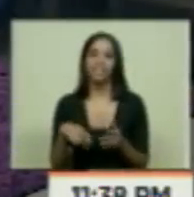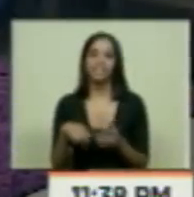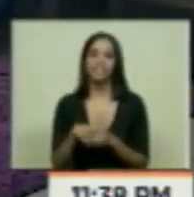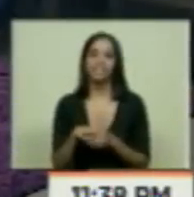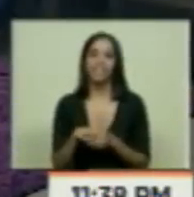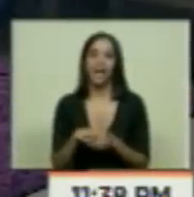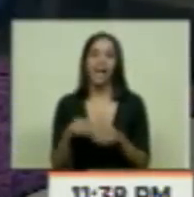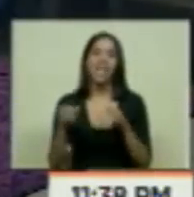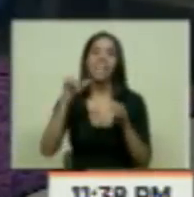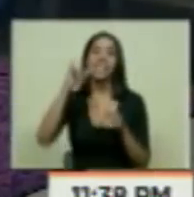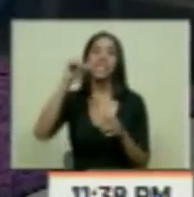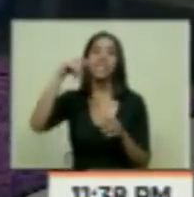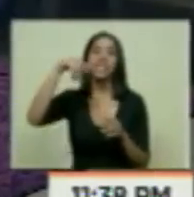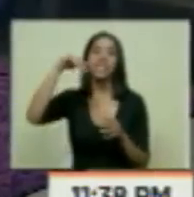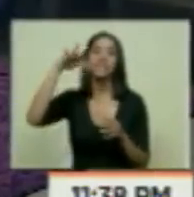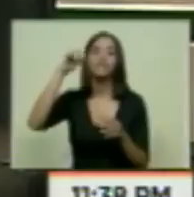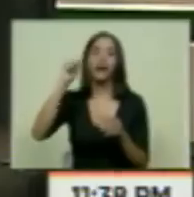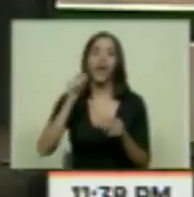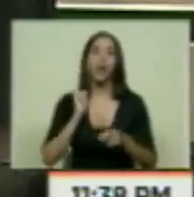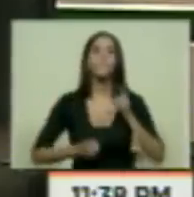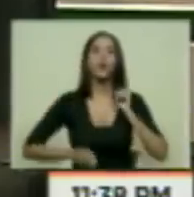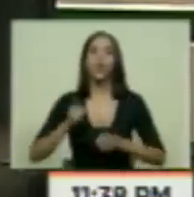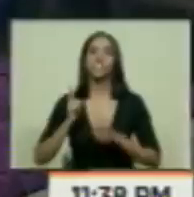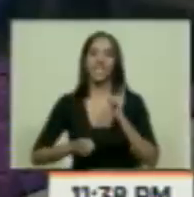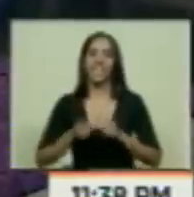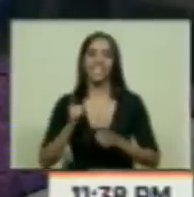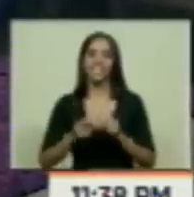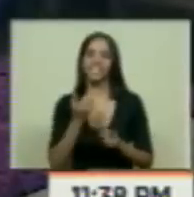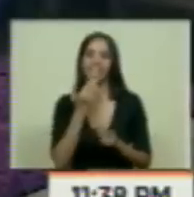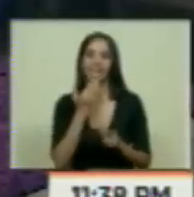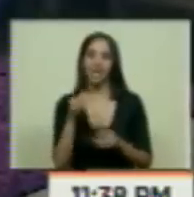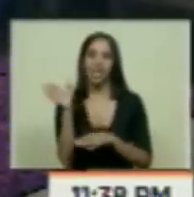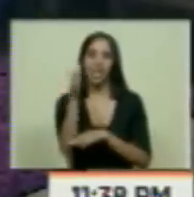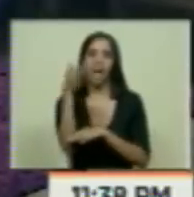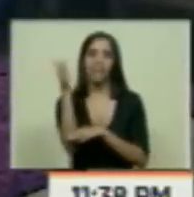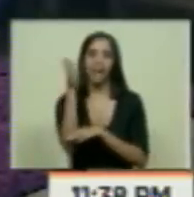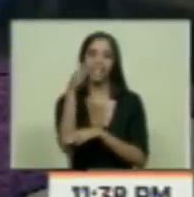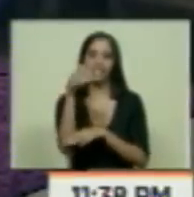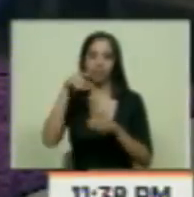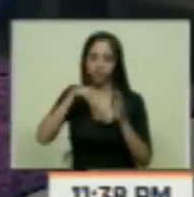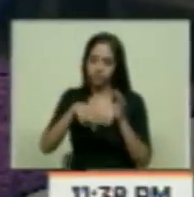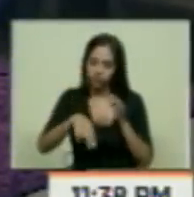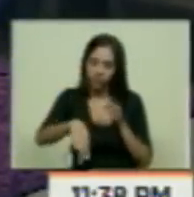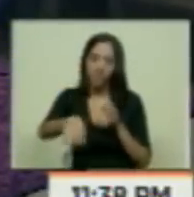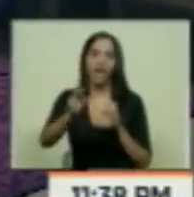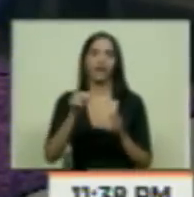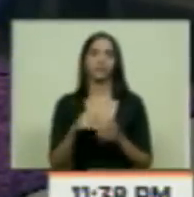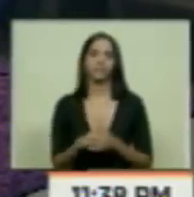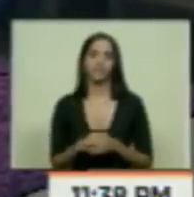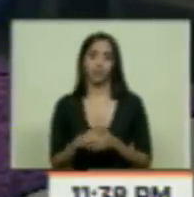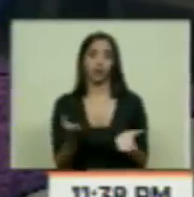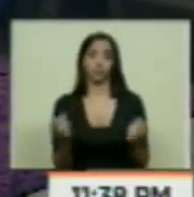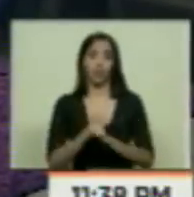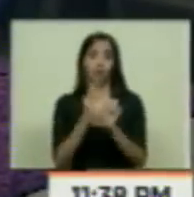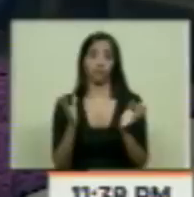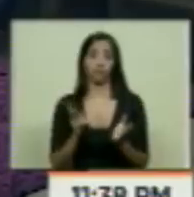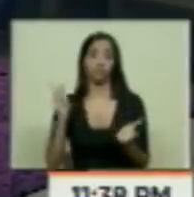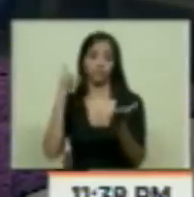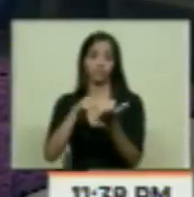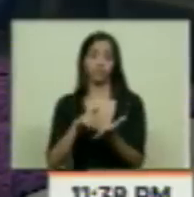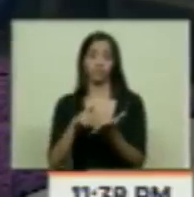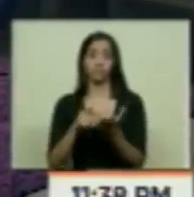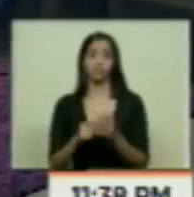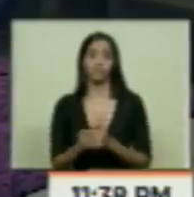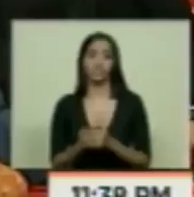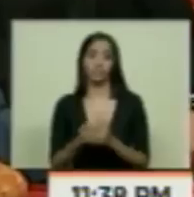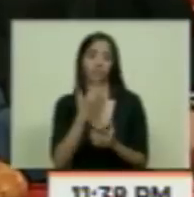IFA. Los próceres. Usted se va a la persona, mete la bandera y ahí baja. Claro. La bandera es más